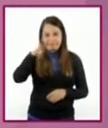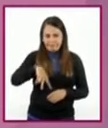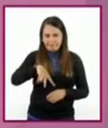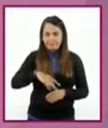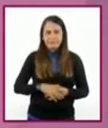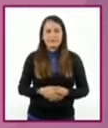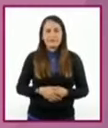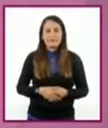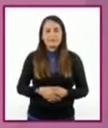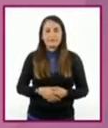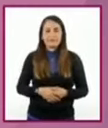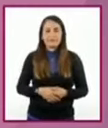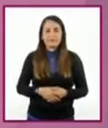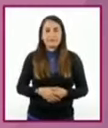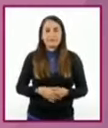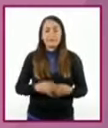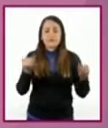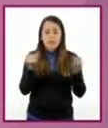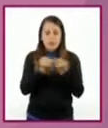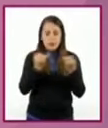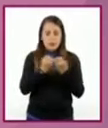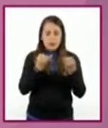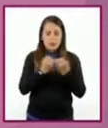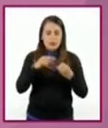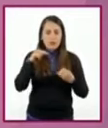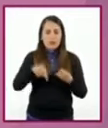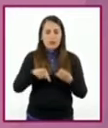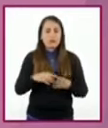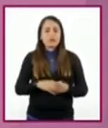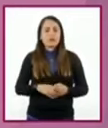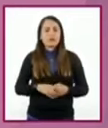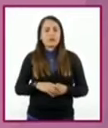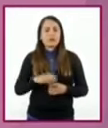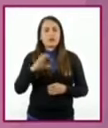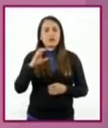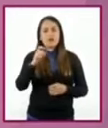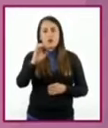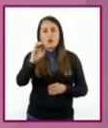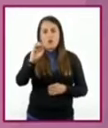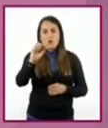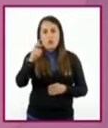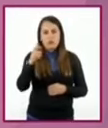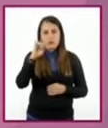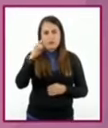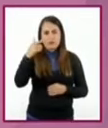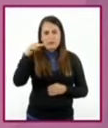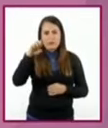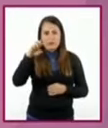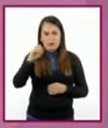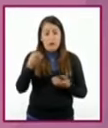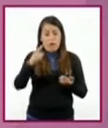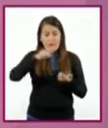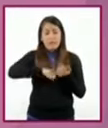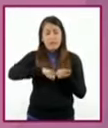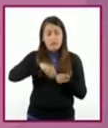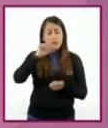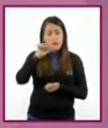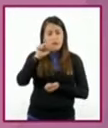Además, un dato importante es que el oxígeno también se encuentra en nuestro ADN.